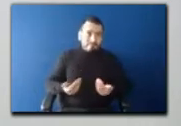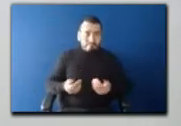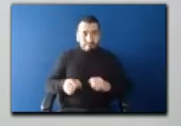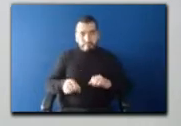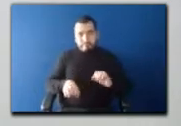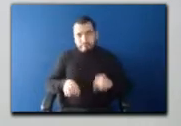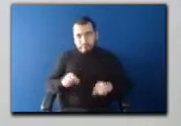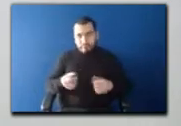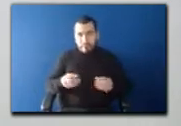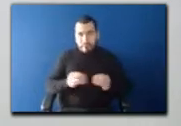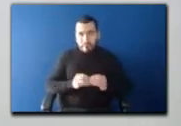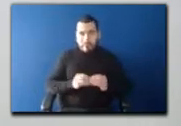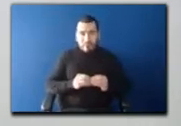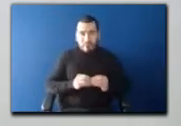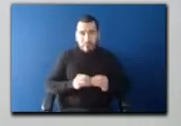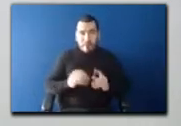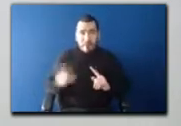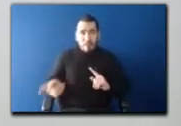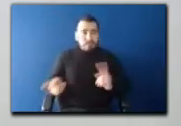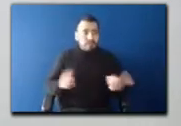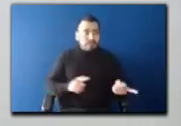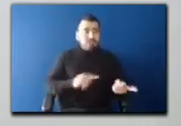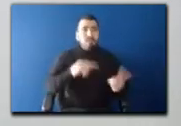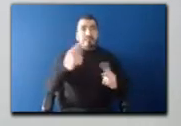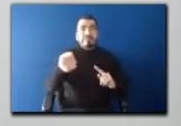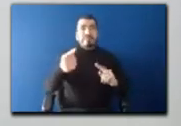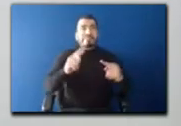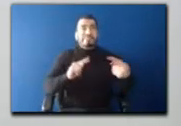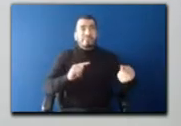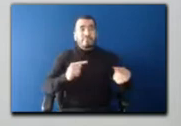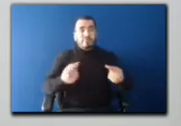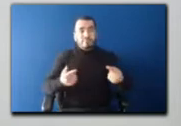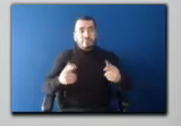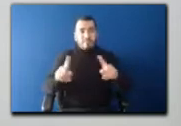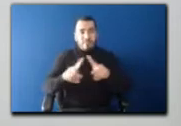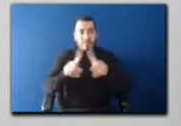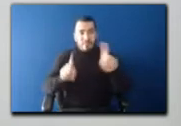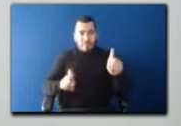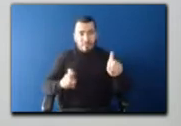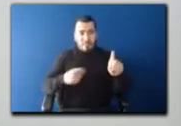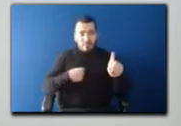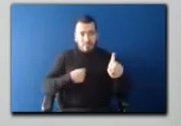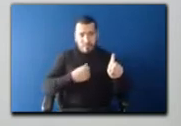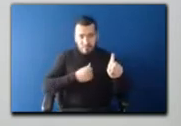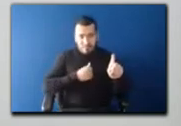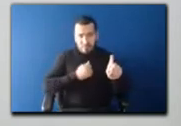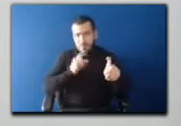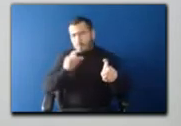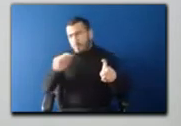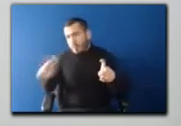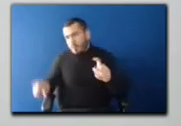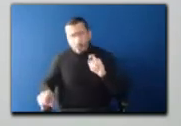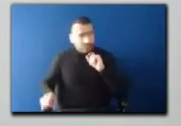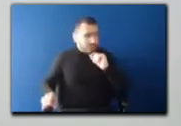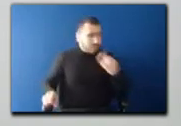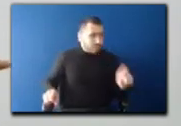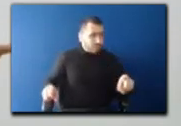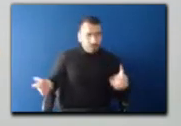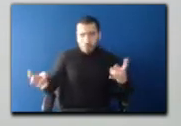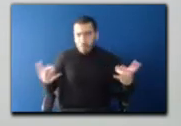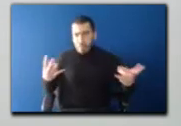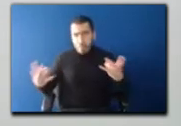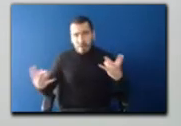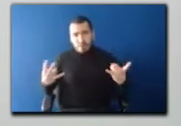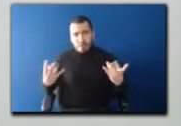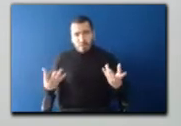que no hay penalidad por saltar de un lado a otro. La pregunta es, ¿qué tanto yo pregunto, comparo? ¿Hemos